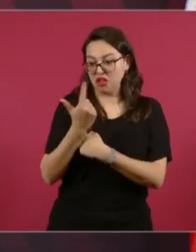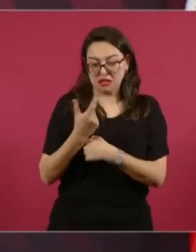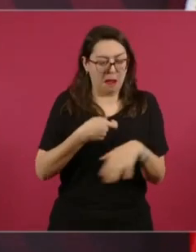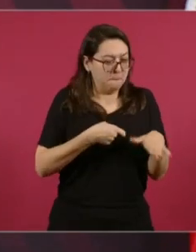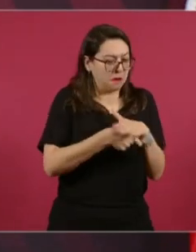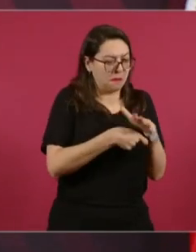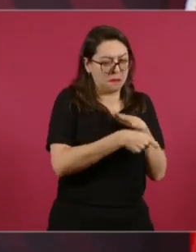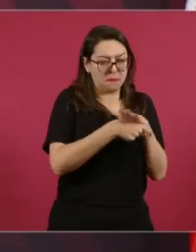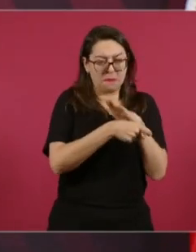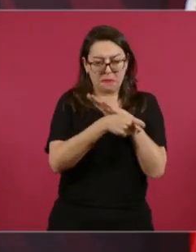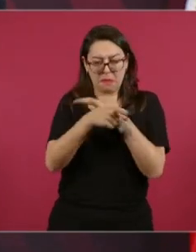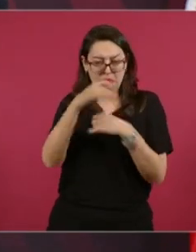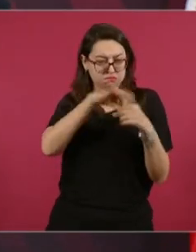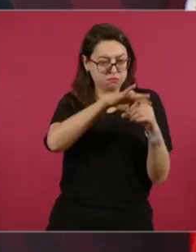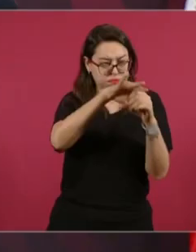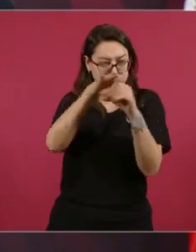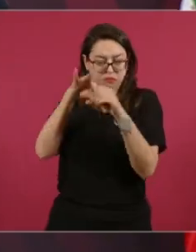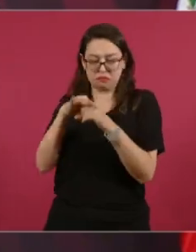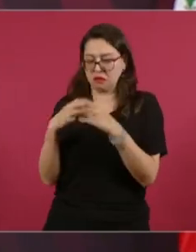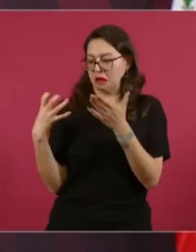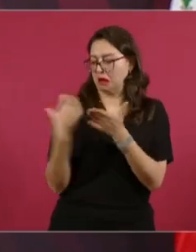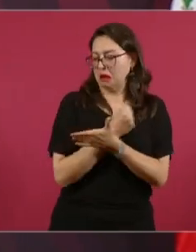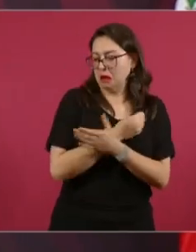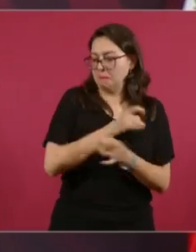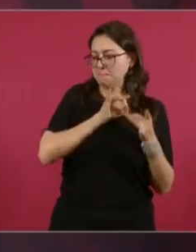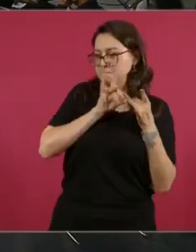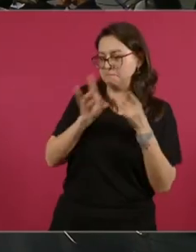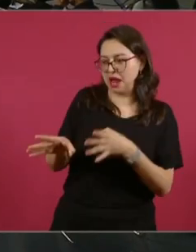pues ya para el 18